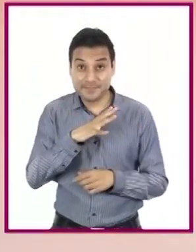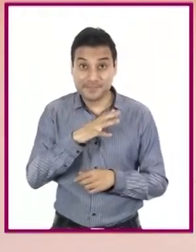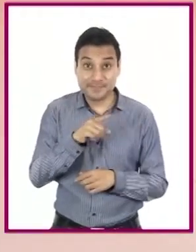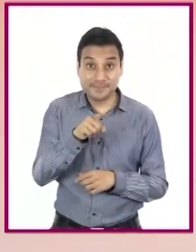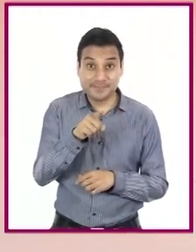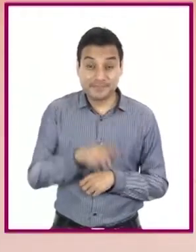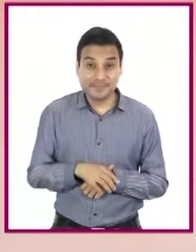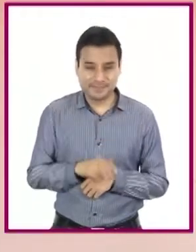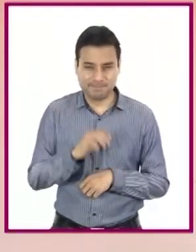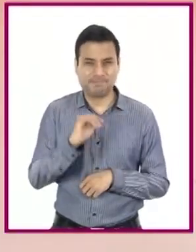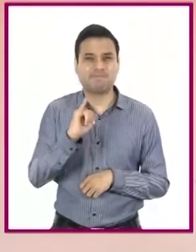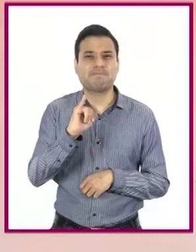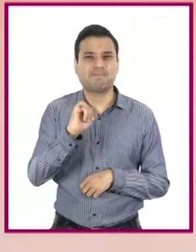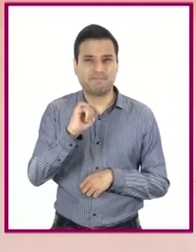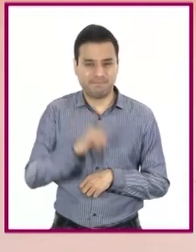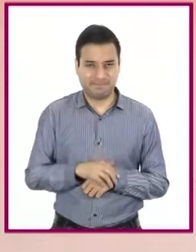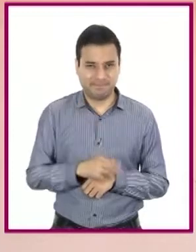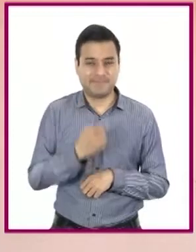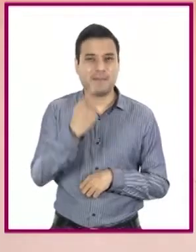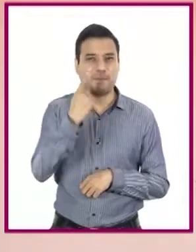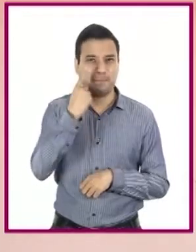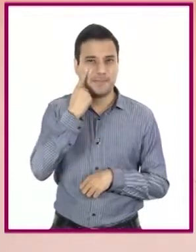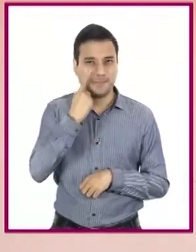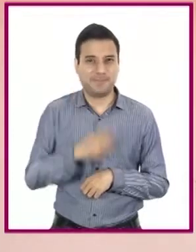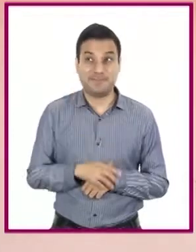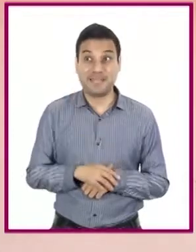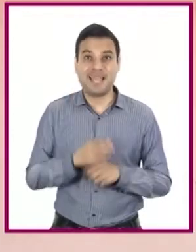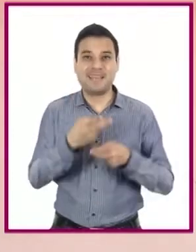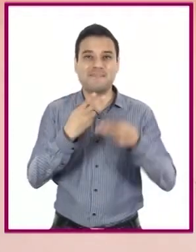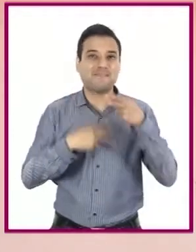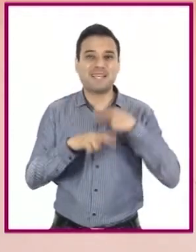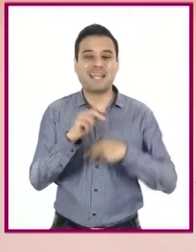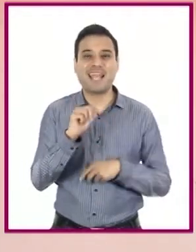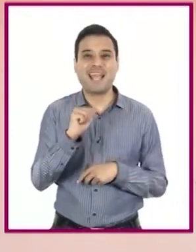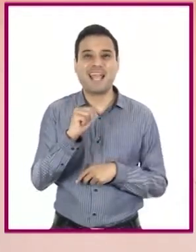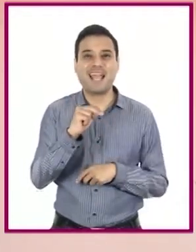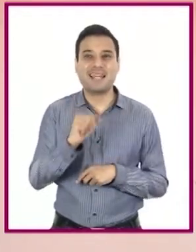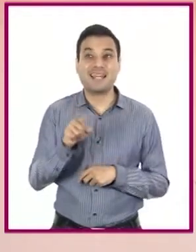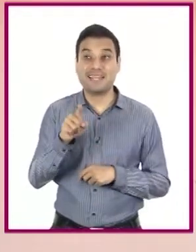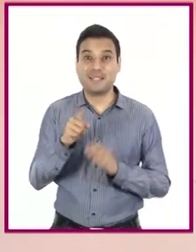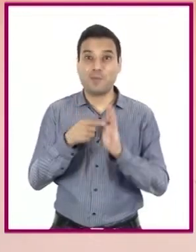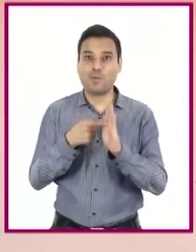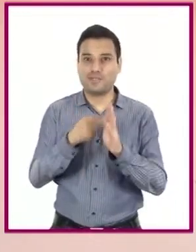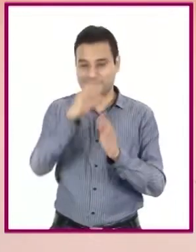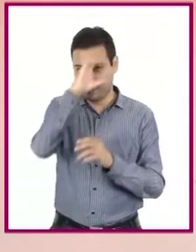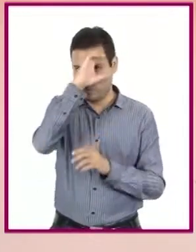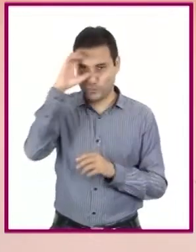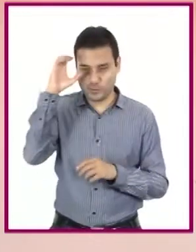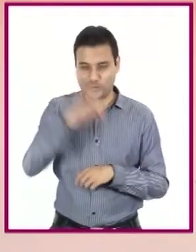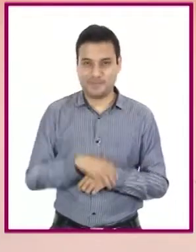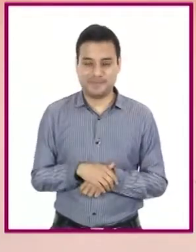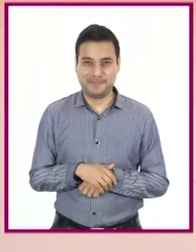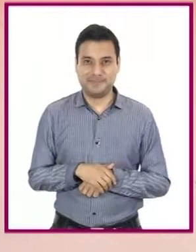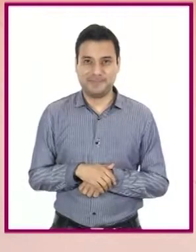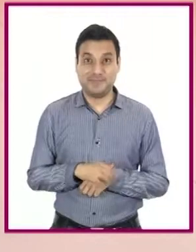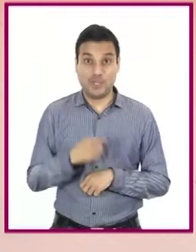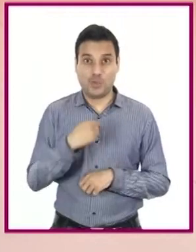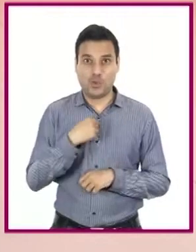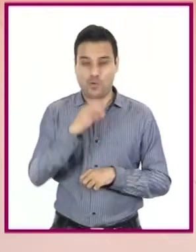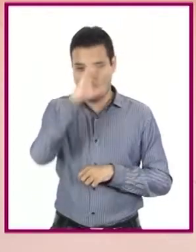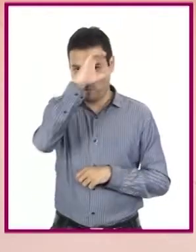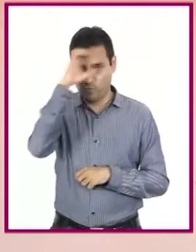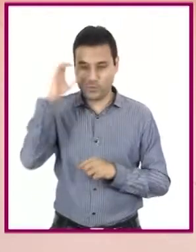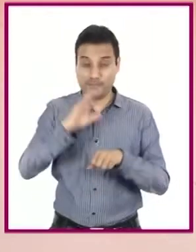Sí. Mira, aquí vienen ahí para que nos muestre las que trae ella. Y mientras, yo iré por más